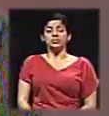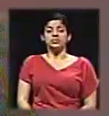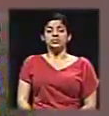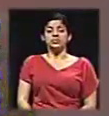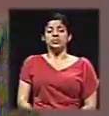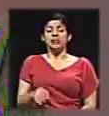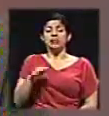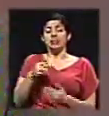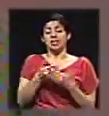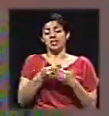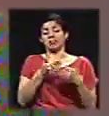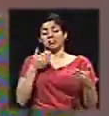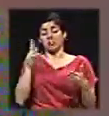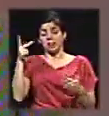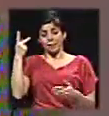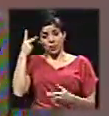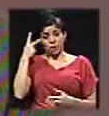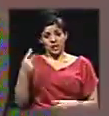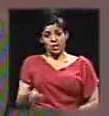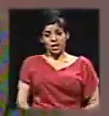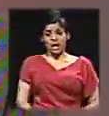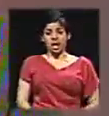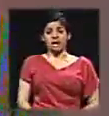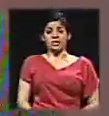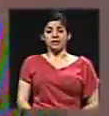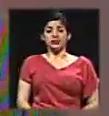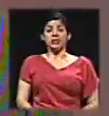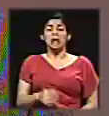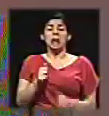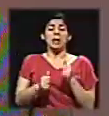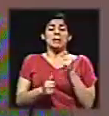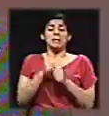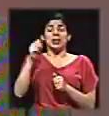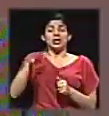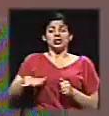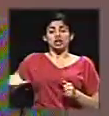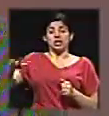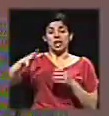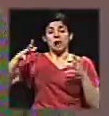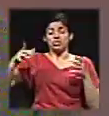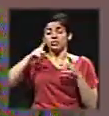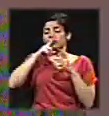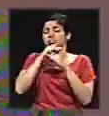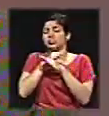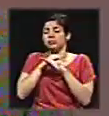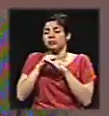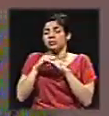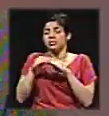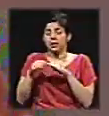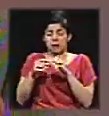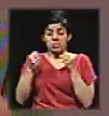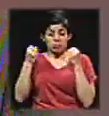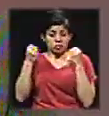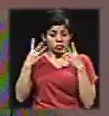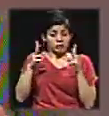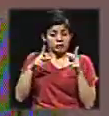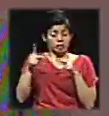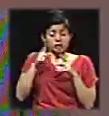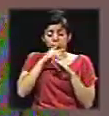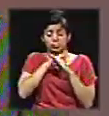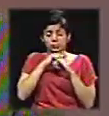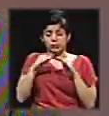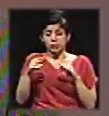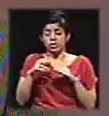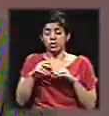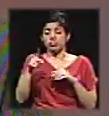del apartarse de la política, de esa mayoría silenciosa, que podría uno decir, porque es una uh-huh. mayoría silenciosa, uh-huh. que no dice nada a